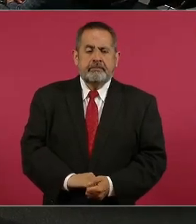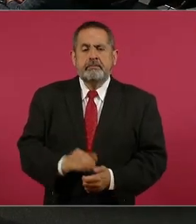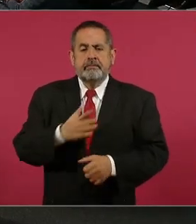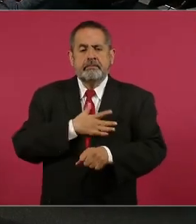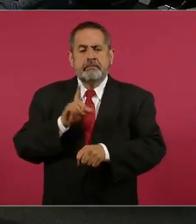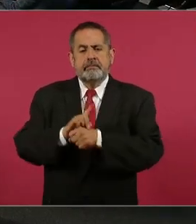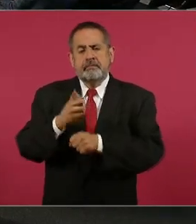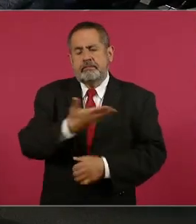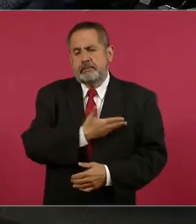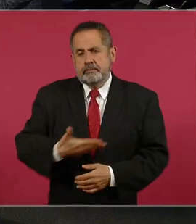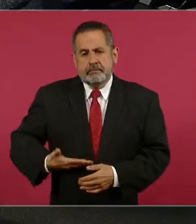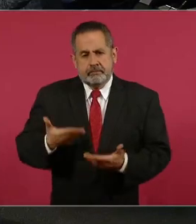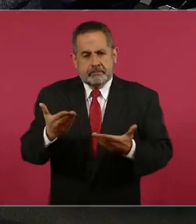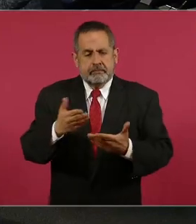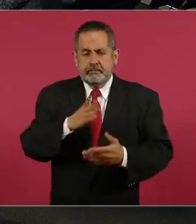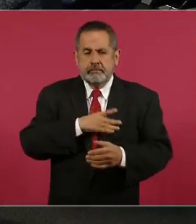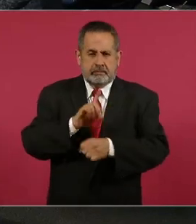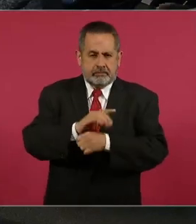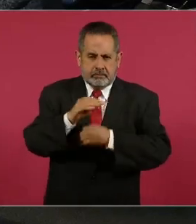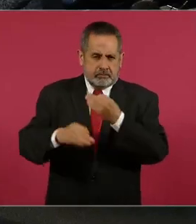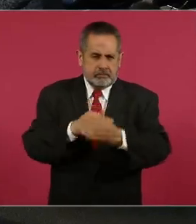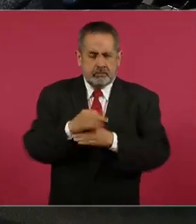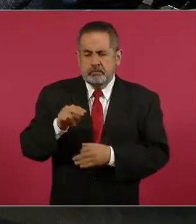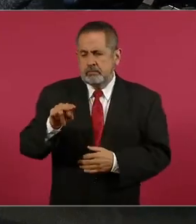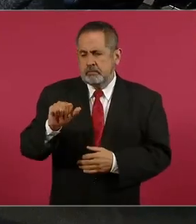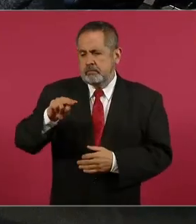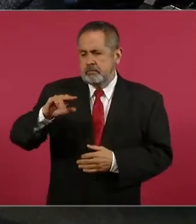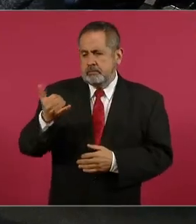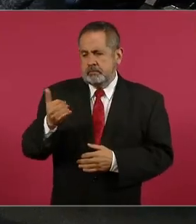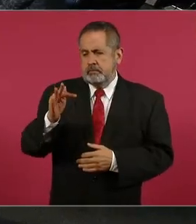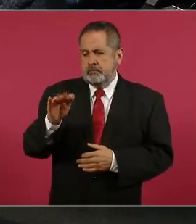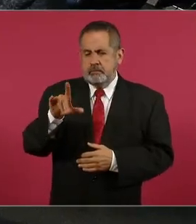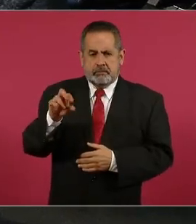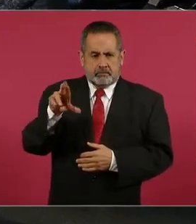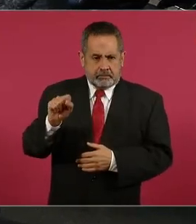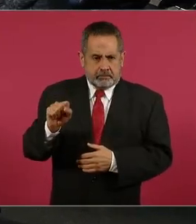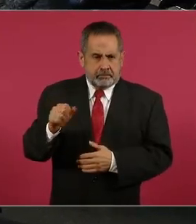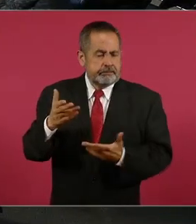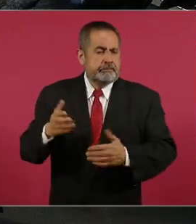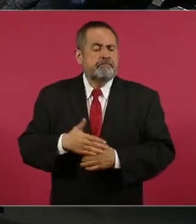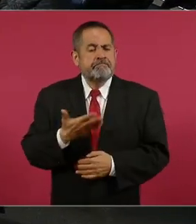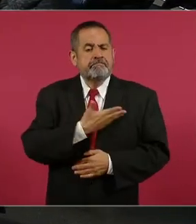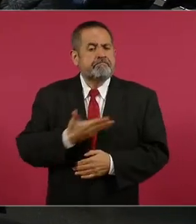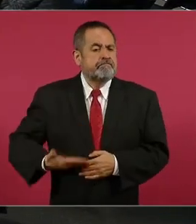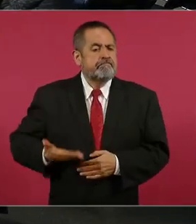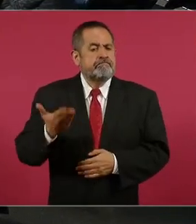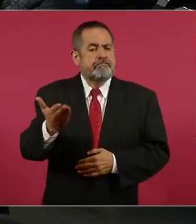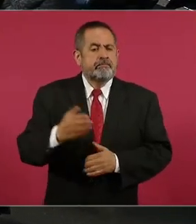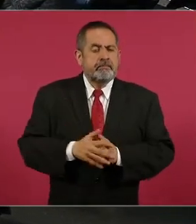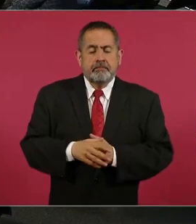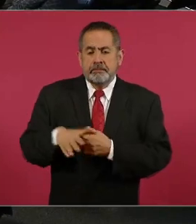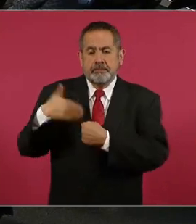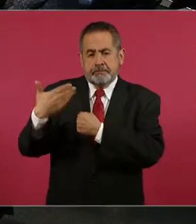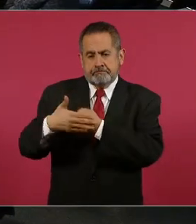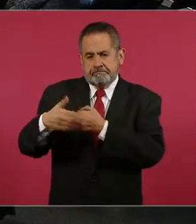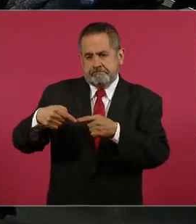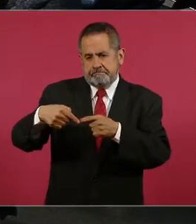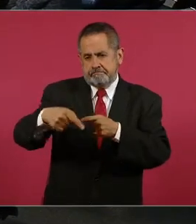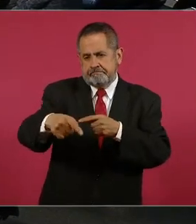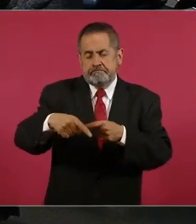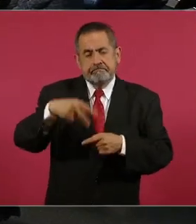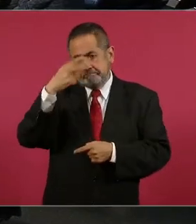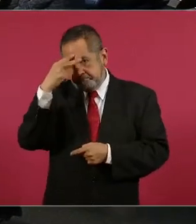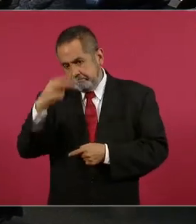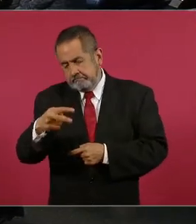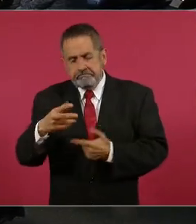Buenos días, presidente. Buenos días a todas y a todos. Nancy Flores, de la revista Contralínea. Presidente, en los próximos días